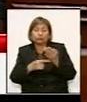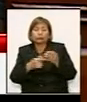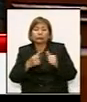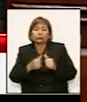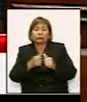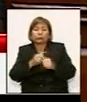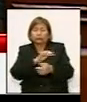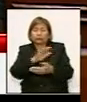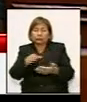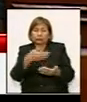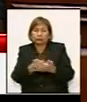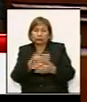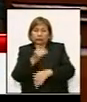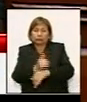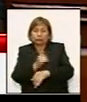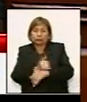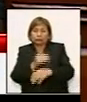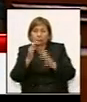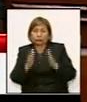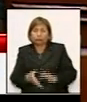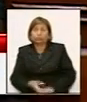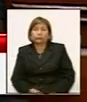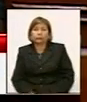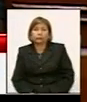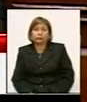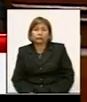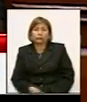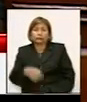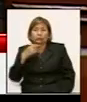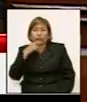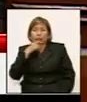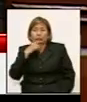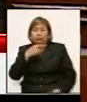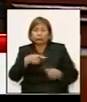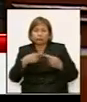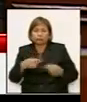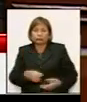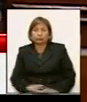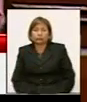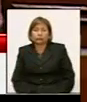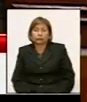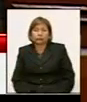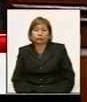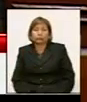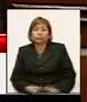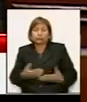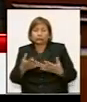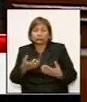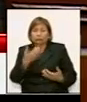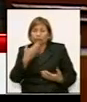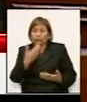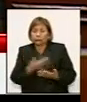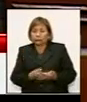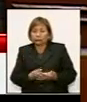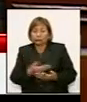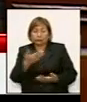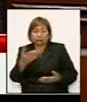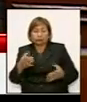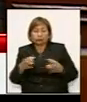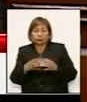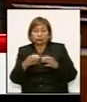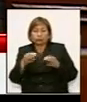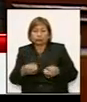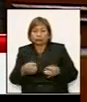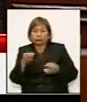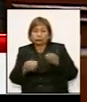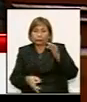en todas las instituciones relacionadas a la violencia contra la mujer y el entorno familiar. Quiero agradecer al presidente de la Comisión de